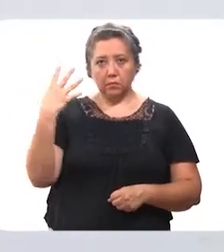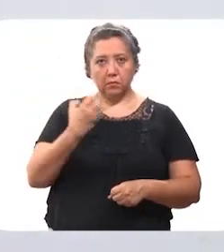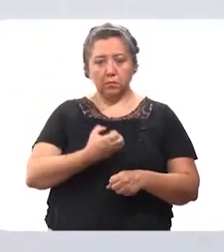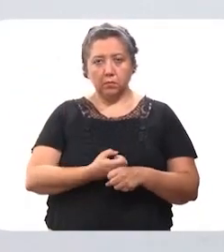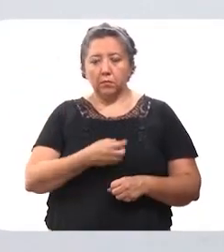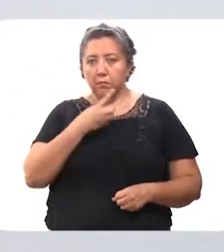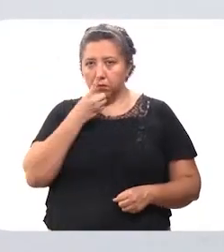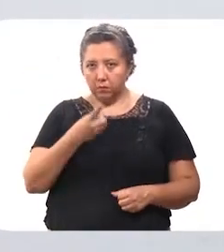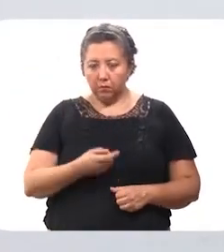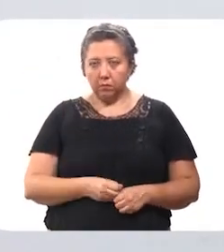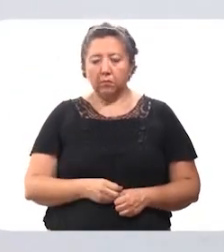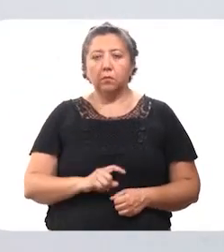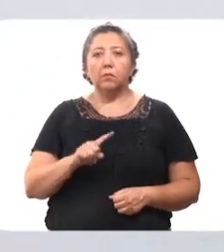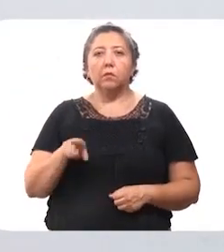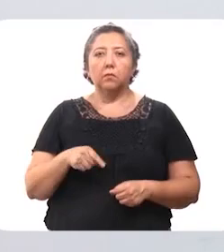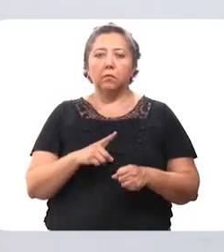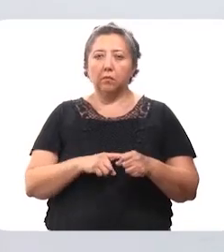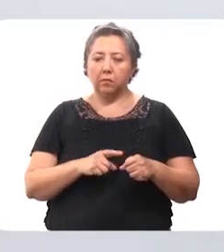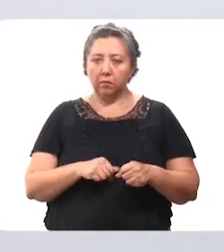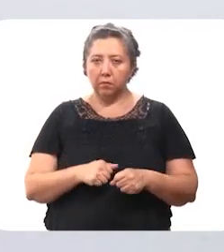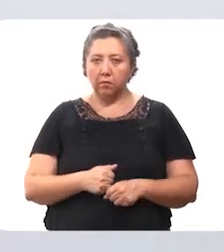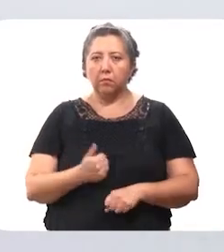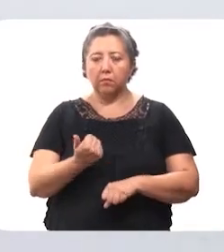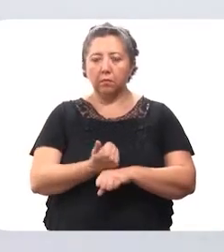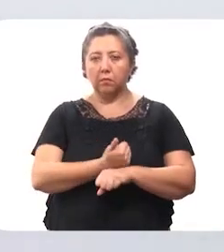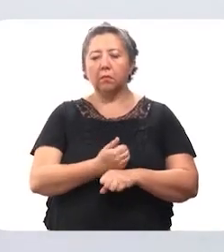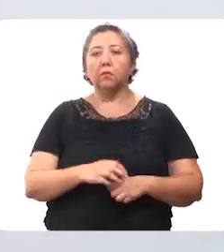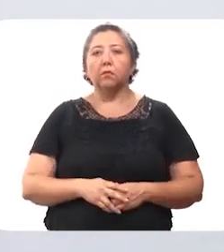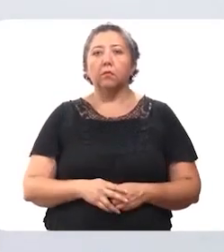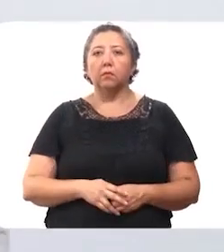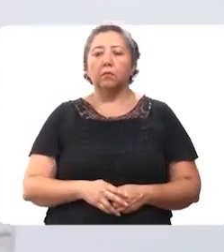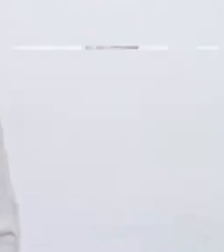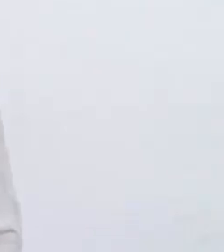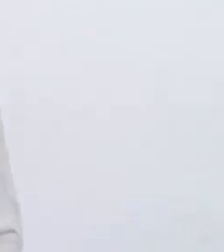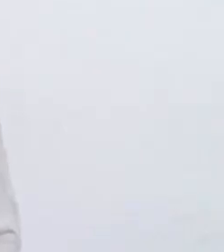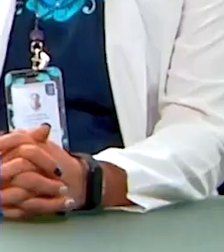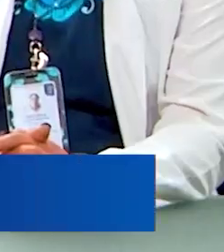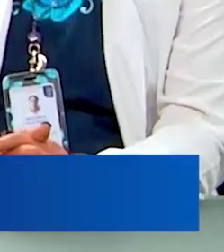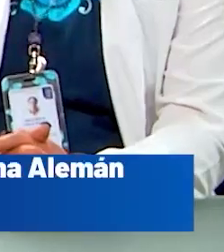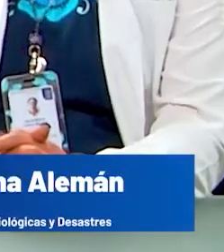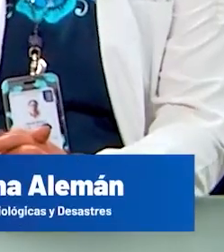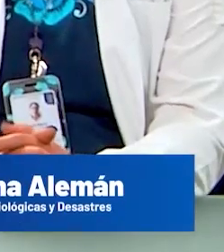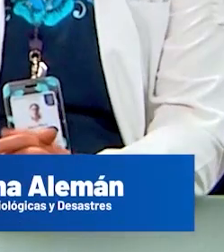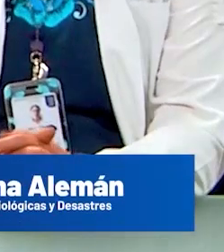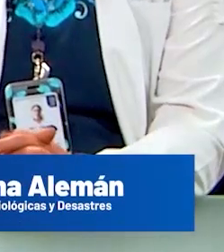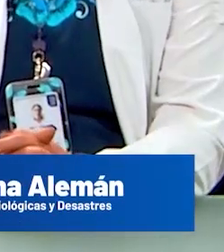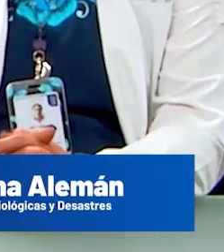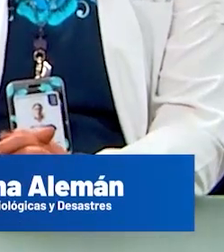del Semáforo Estatal de Salud marcan color amarillo. Hasta aquí mi reporte, doctor.